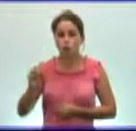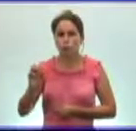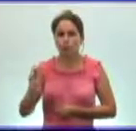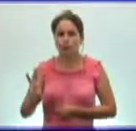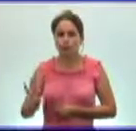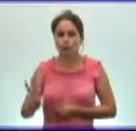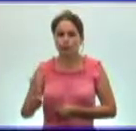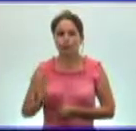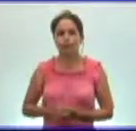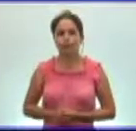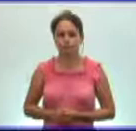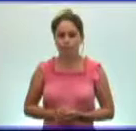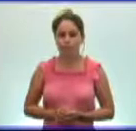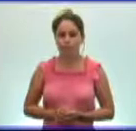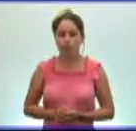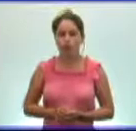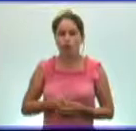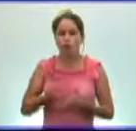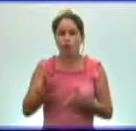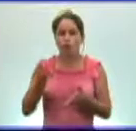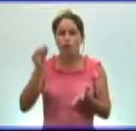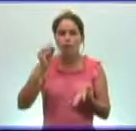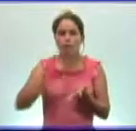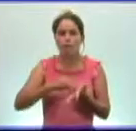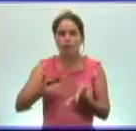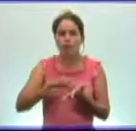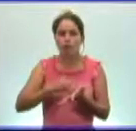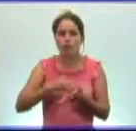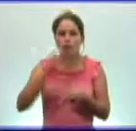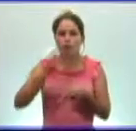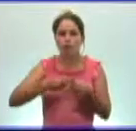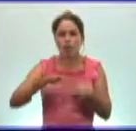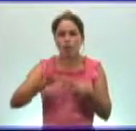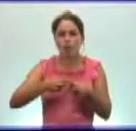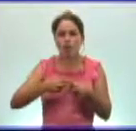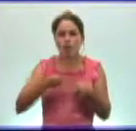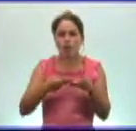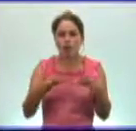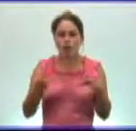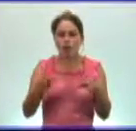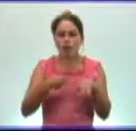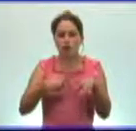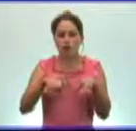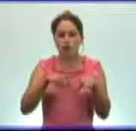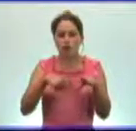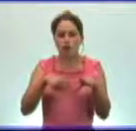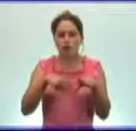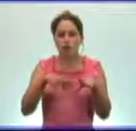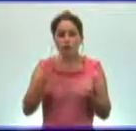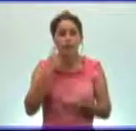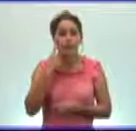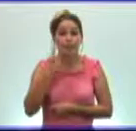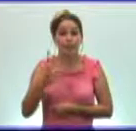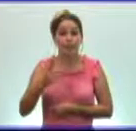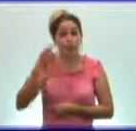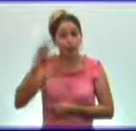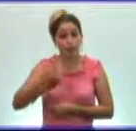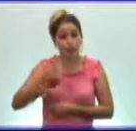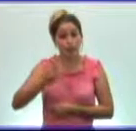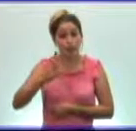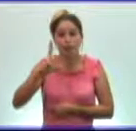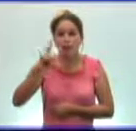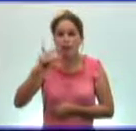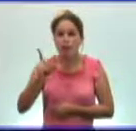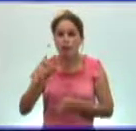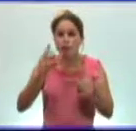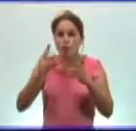Entonces, cuando voy a escribir el nombre de la sustancia, me quedaría óxido de hierro, teniendo en cuenta el número de oxidación del hierro, que es 2